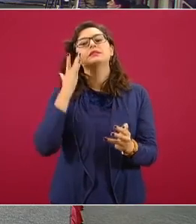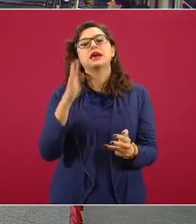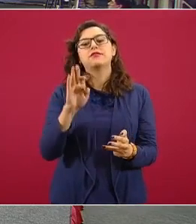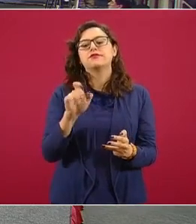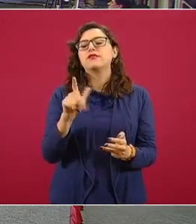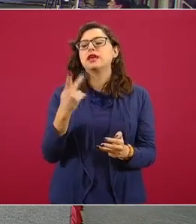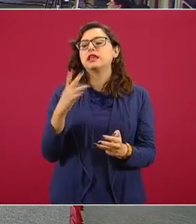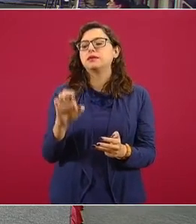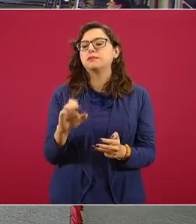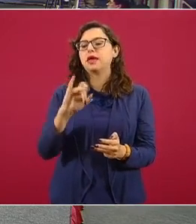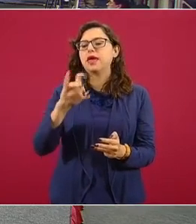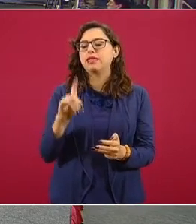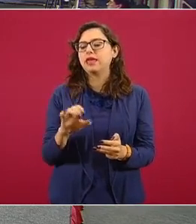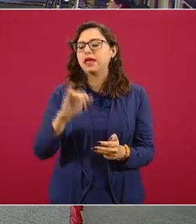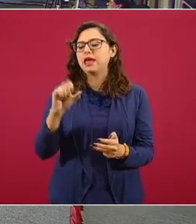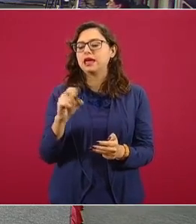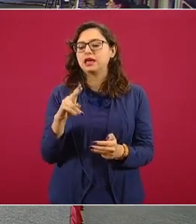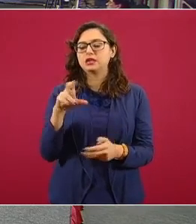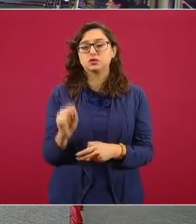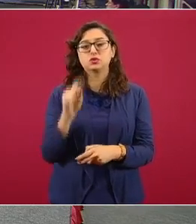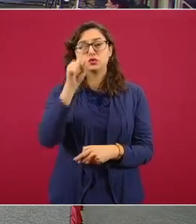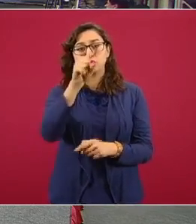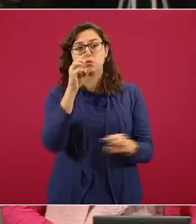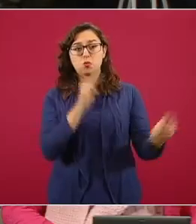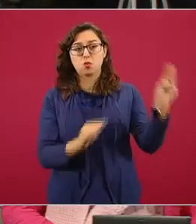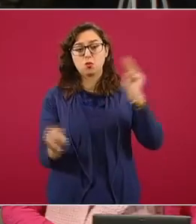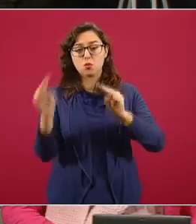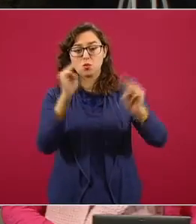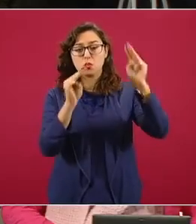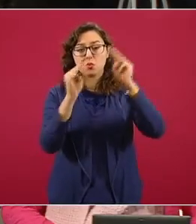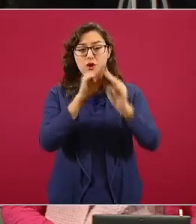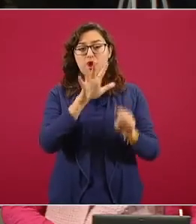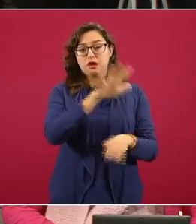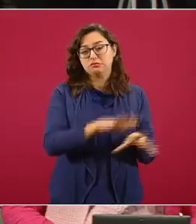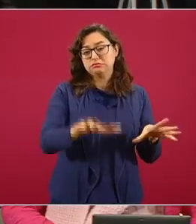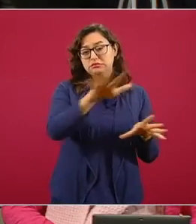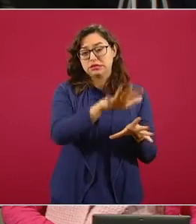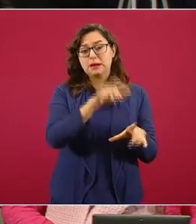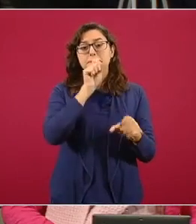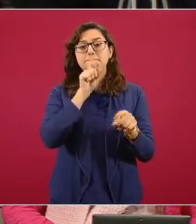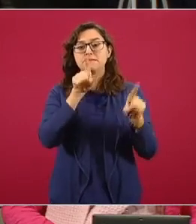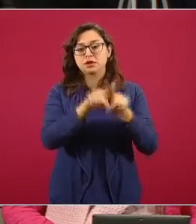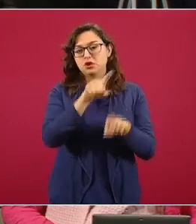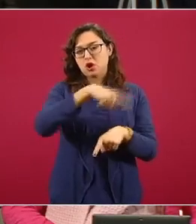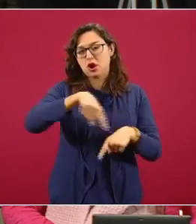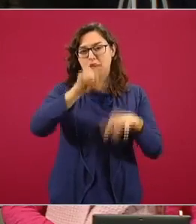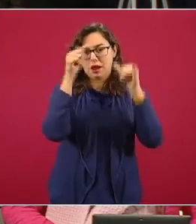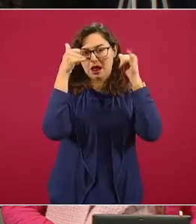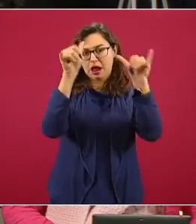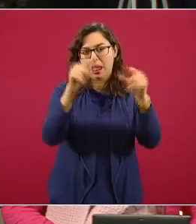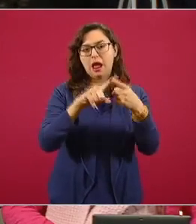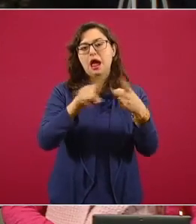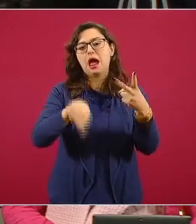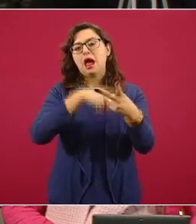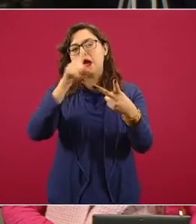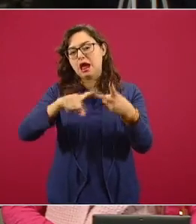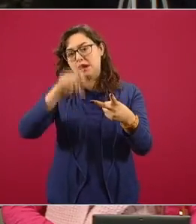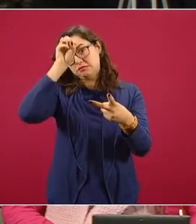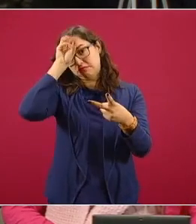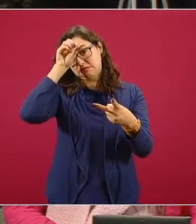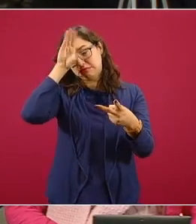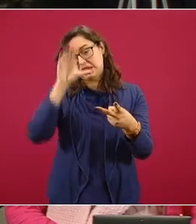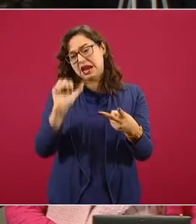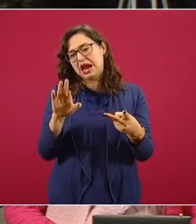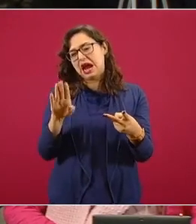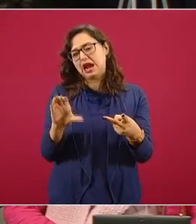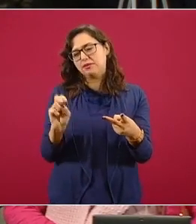una comunidad de la serranía, que se dedica esta comunidad en particular a la ganadería, pero también a la minería de carbón, bueno,